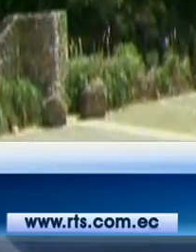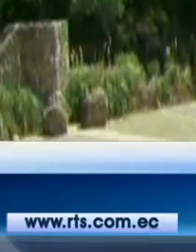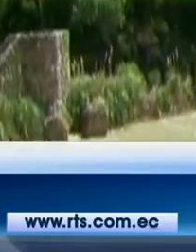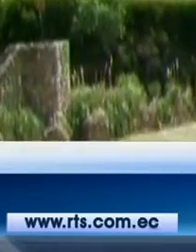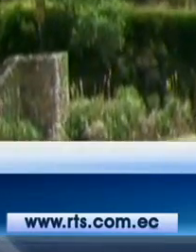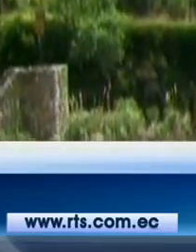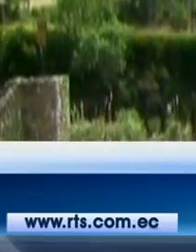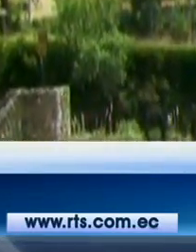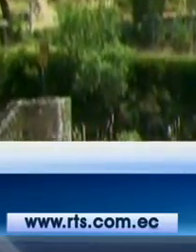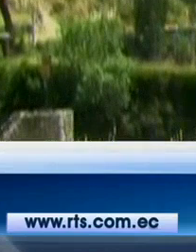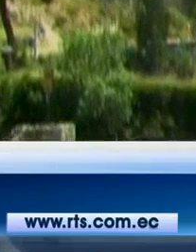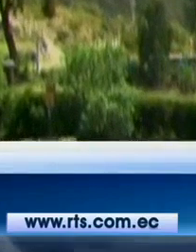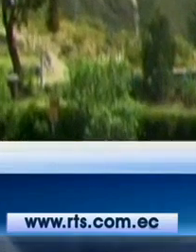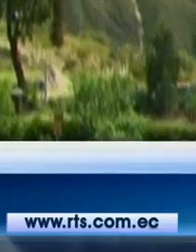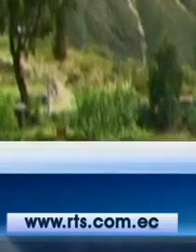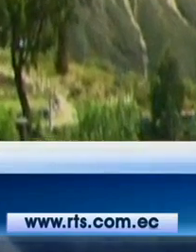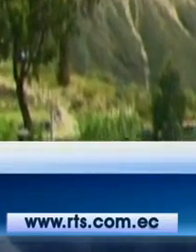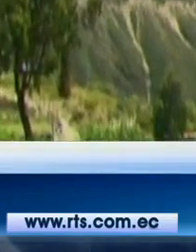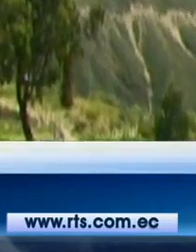plataforma circular.